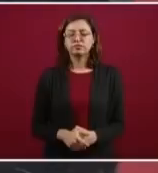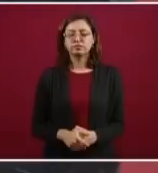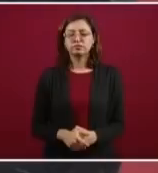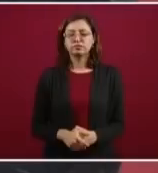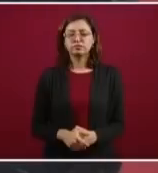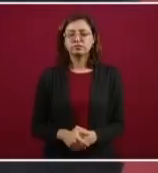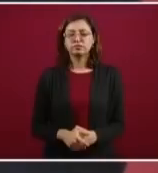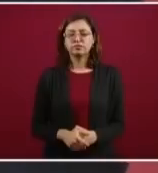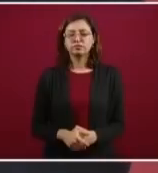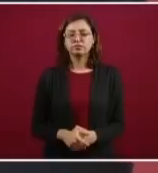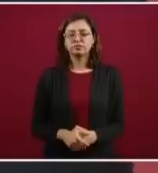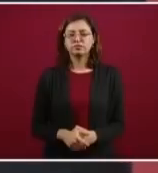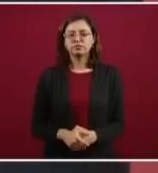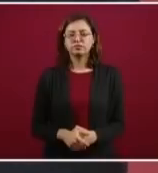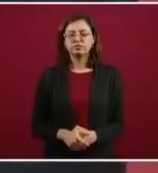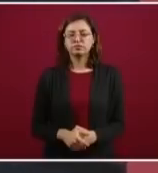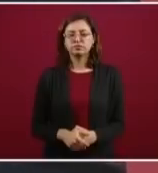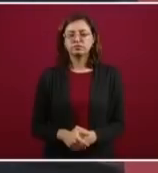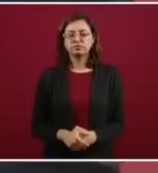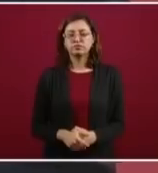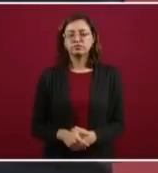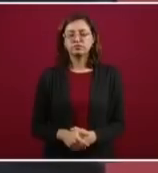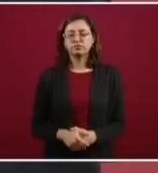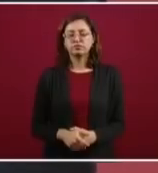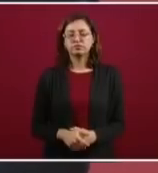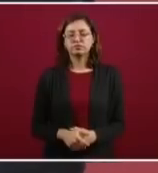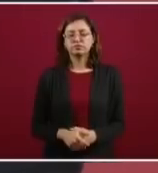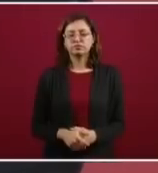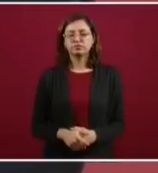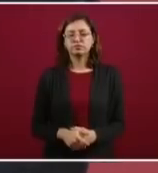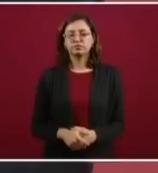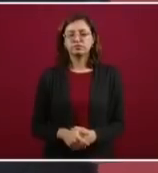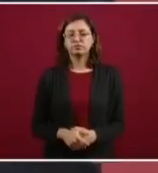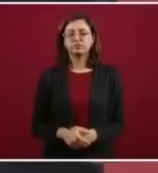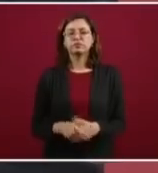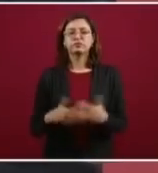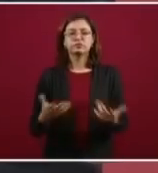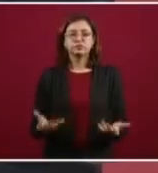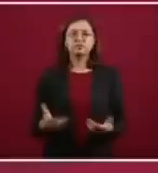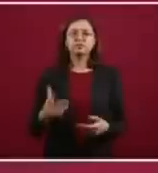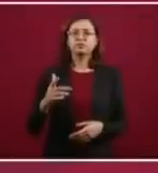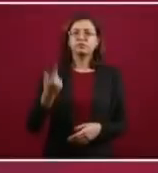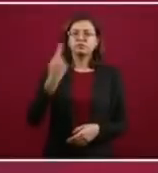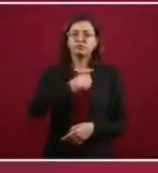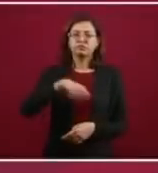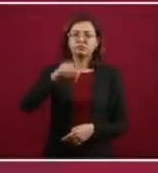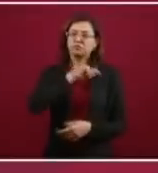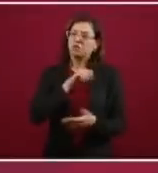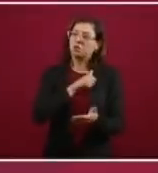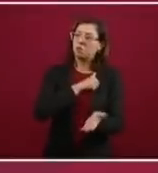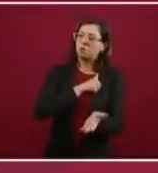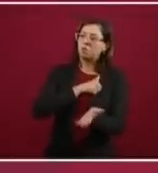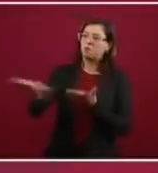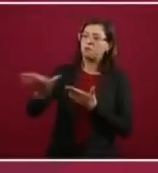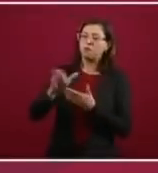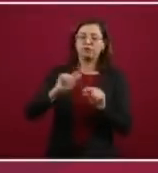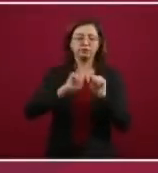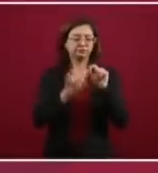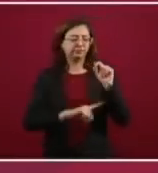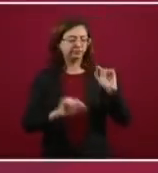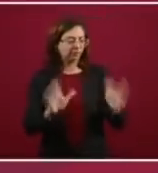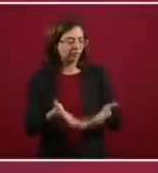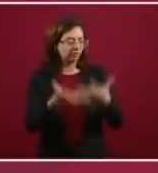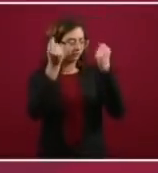lleva a cabo cuando se recupera el país por la invasión extranjera, y se pensaba que